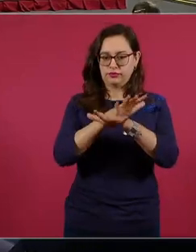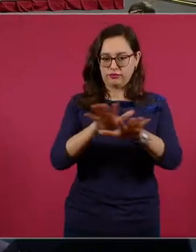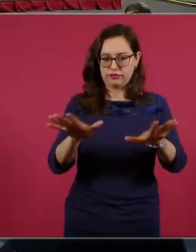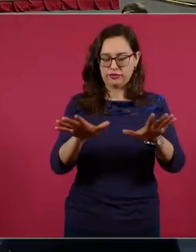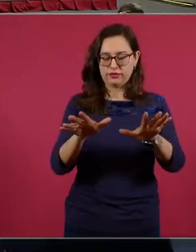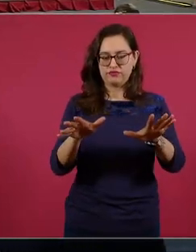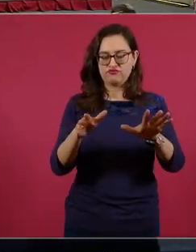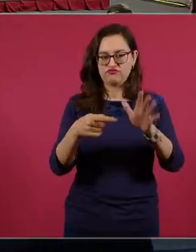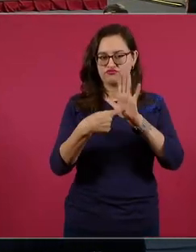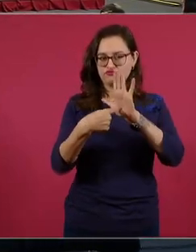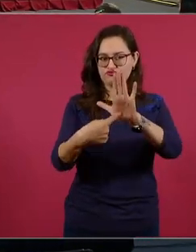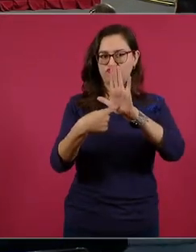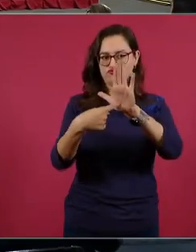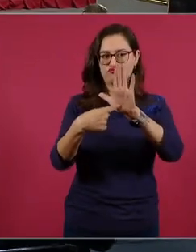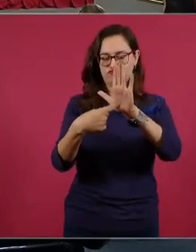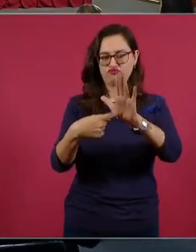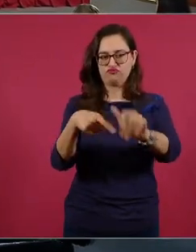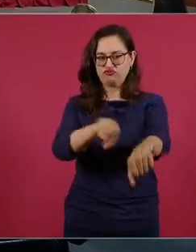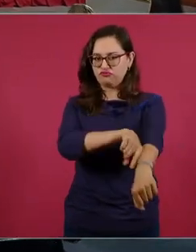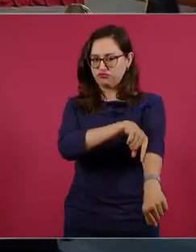casos.